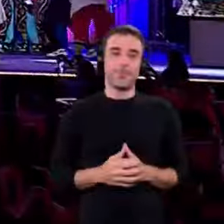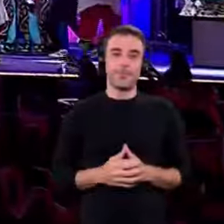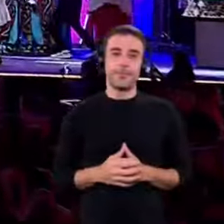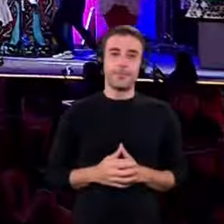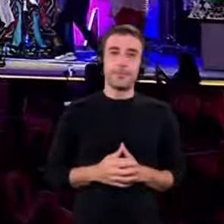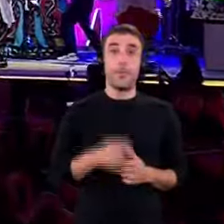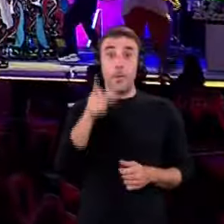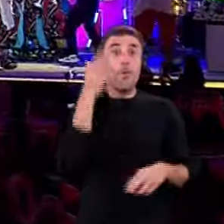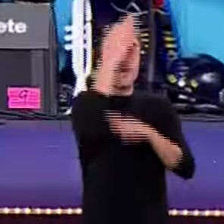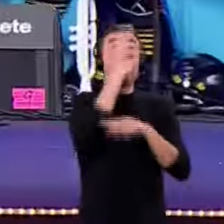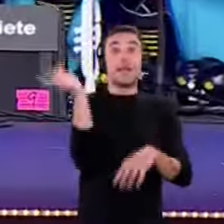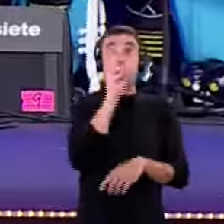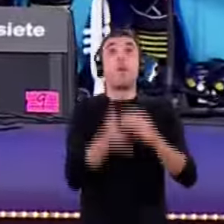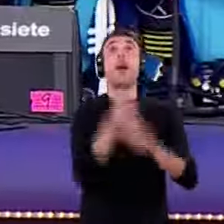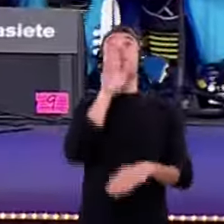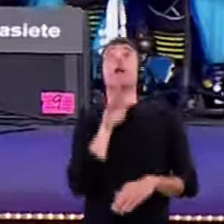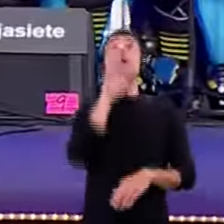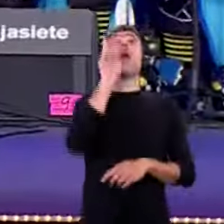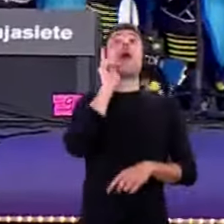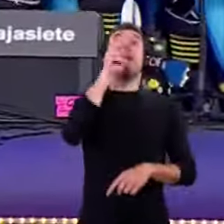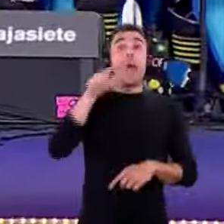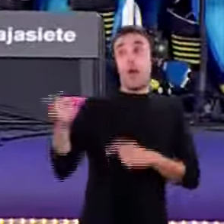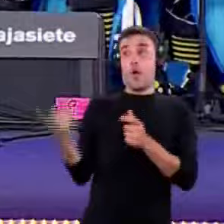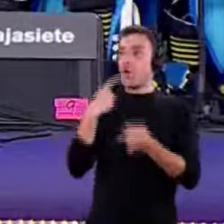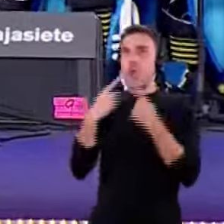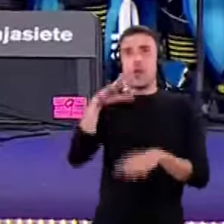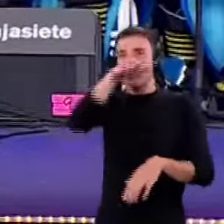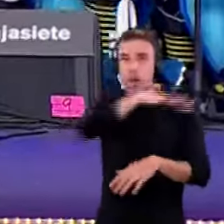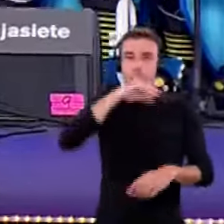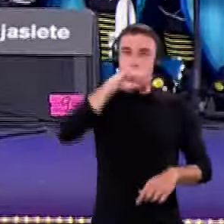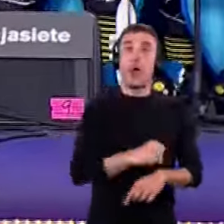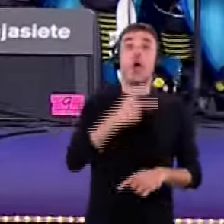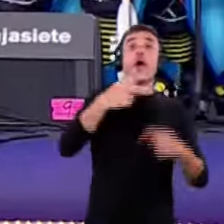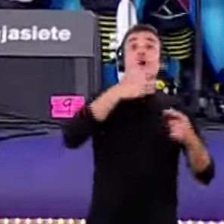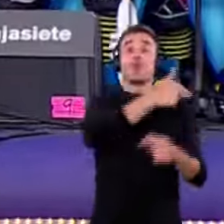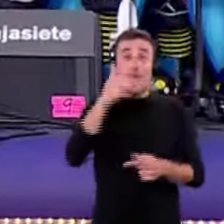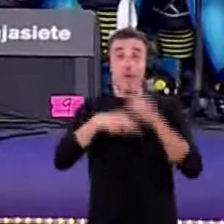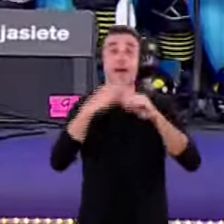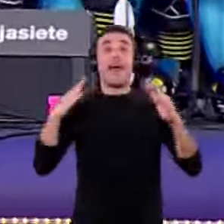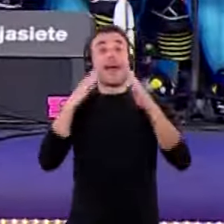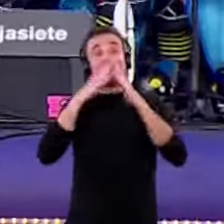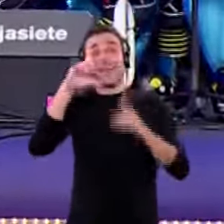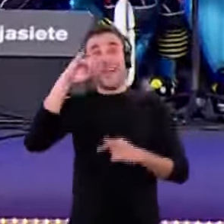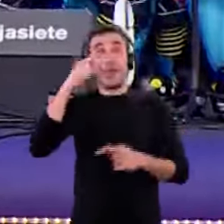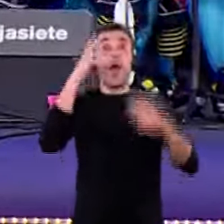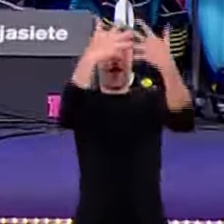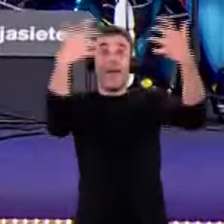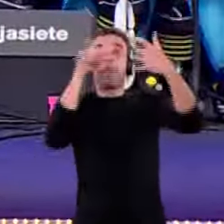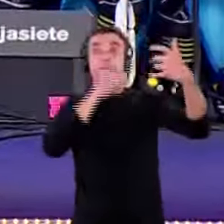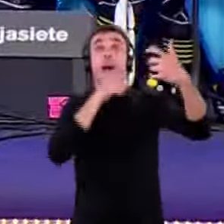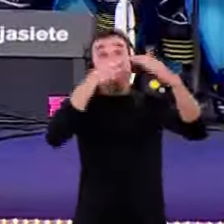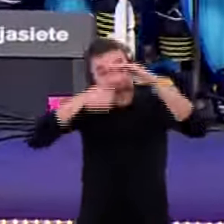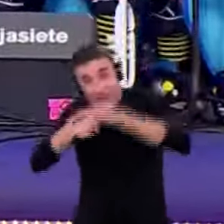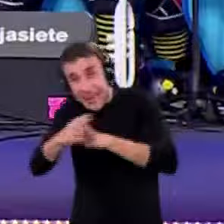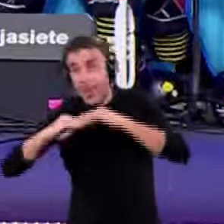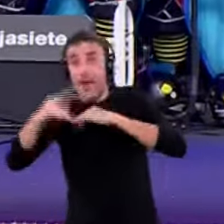Tú ves a Santa Úrsula y tira para arriba. Verás cómo el sitio le encanta a la piba. Después del churrasco y de casalito, verás un cartel que está mal escrito. Hay una entradita que no es